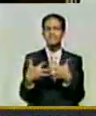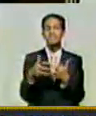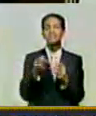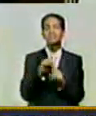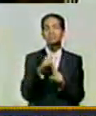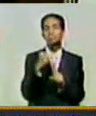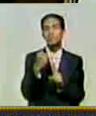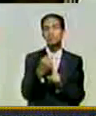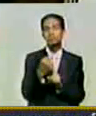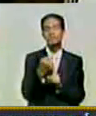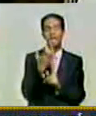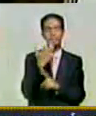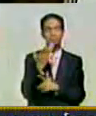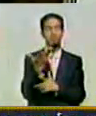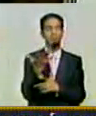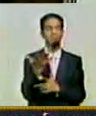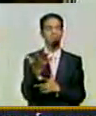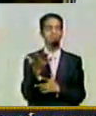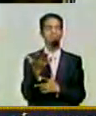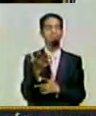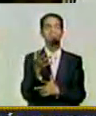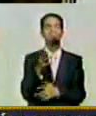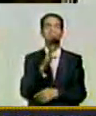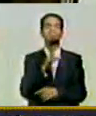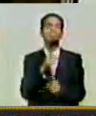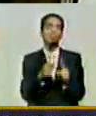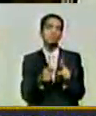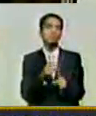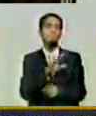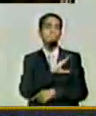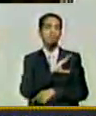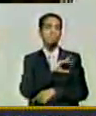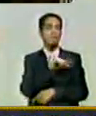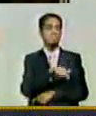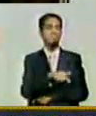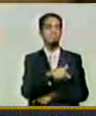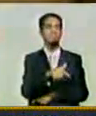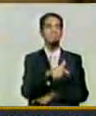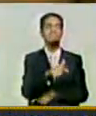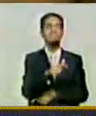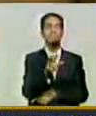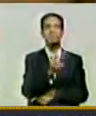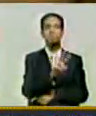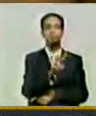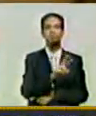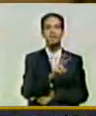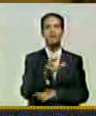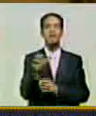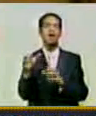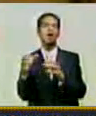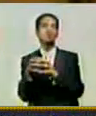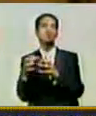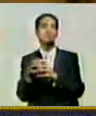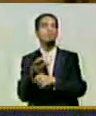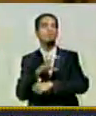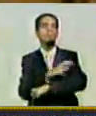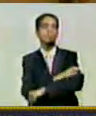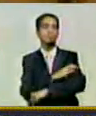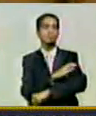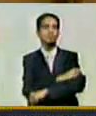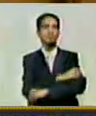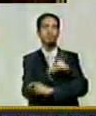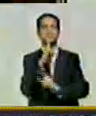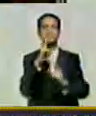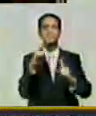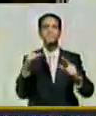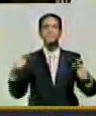que factores institucionales del Estado y movimientos civiles de cualquier signo se